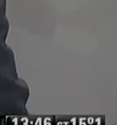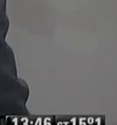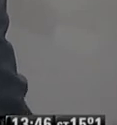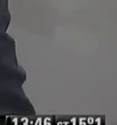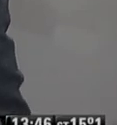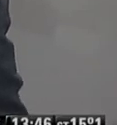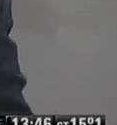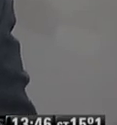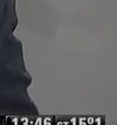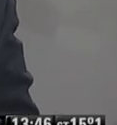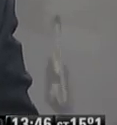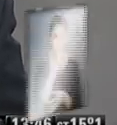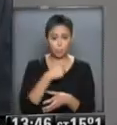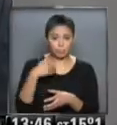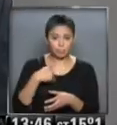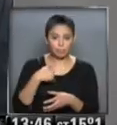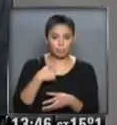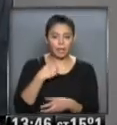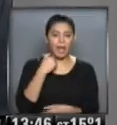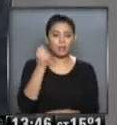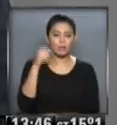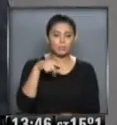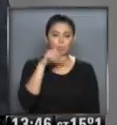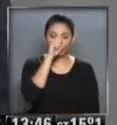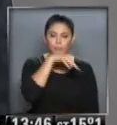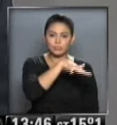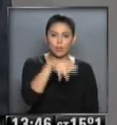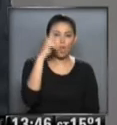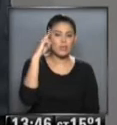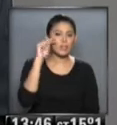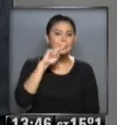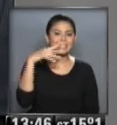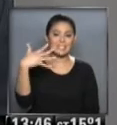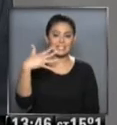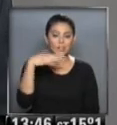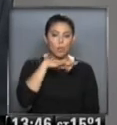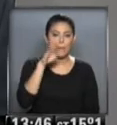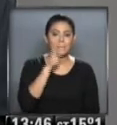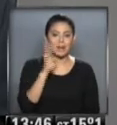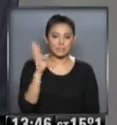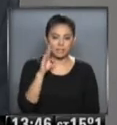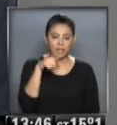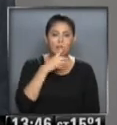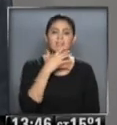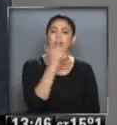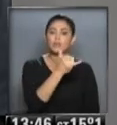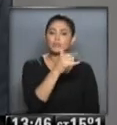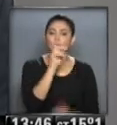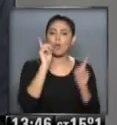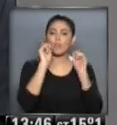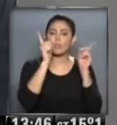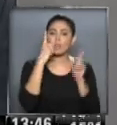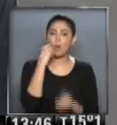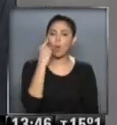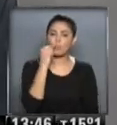un grupo de papás de alumnos de un jardín de infantes en 925 de berazategui denuncio a un maestro de